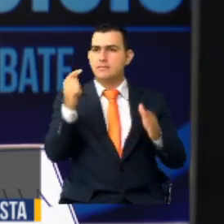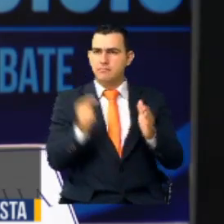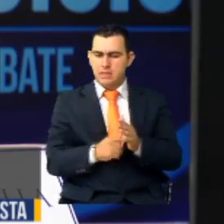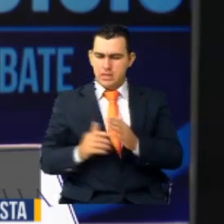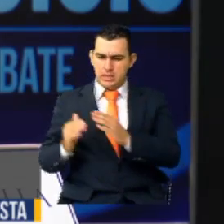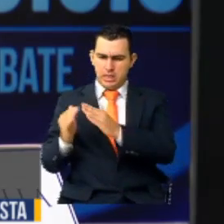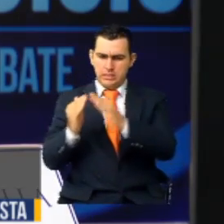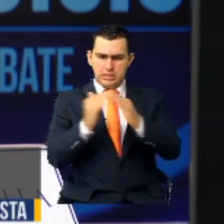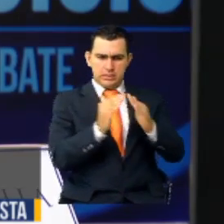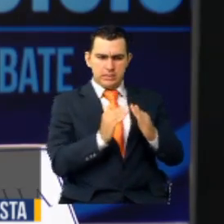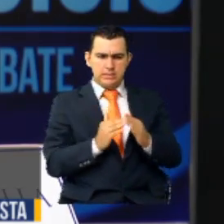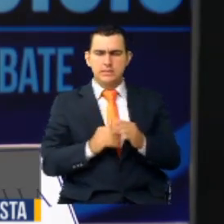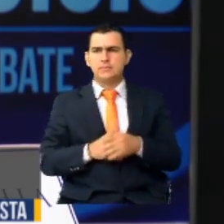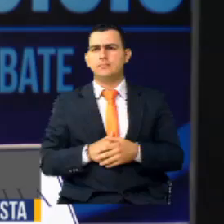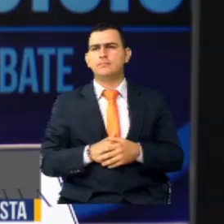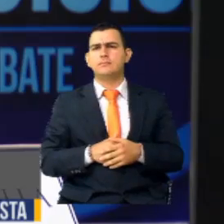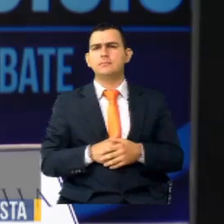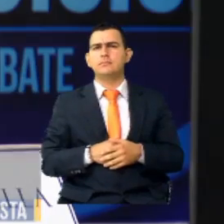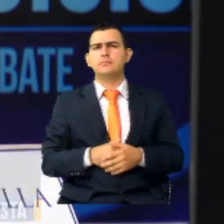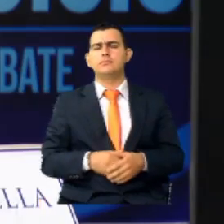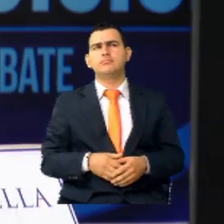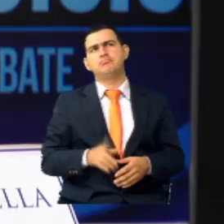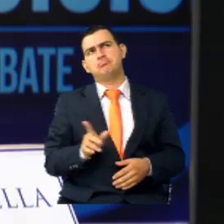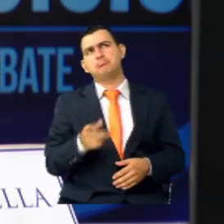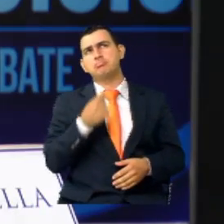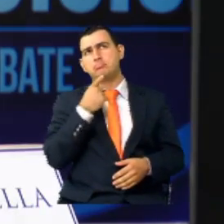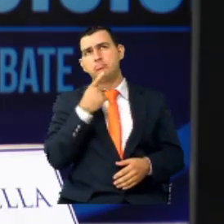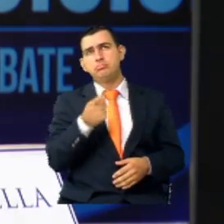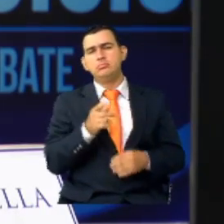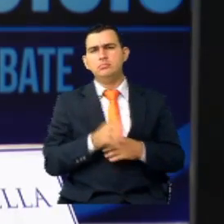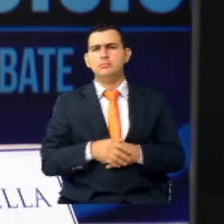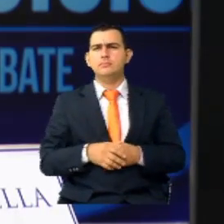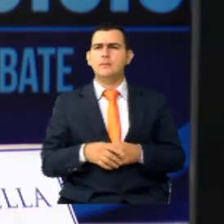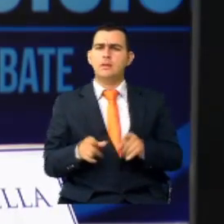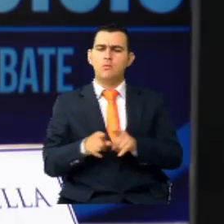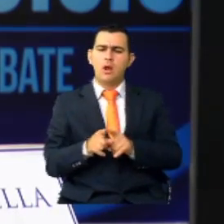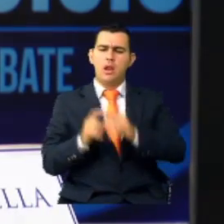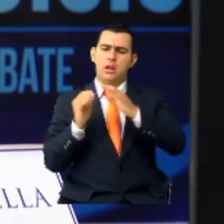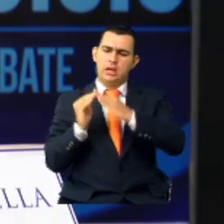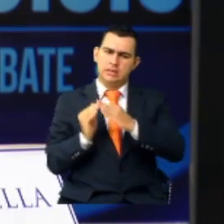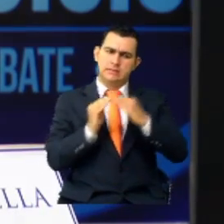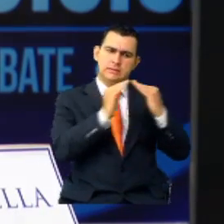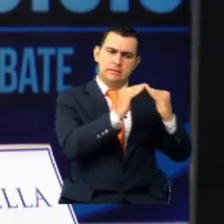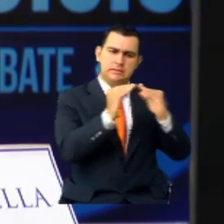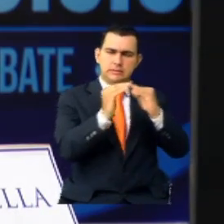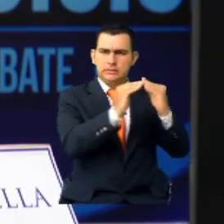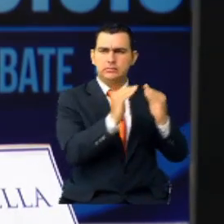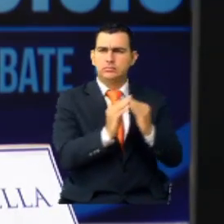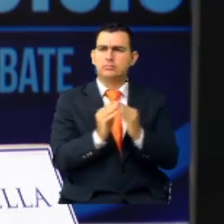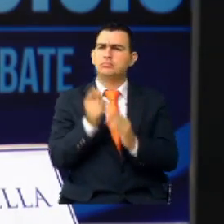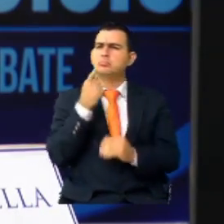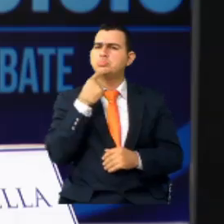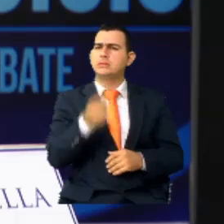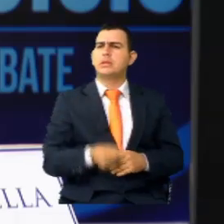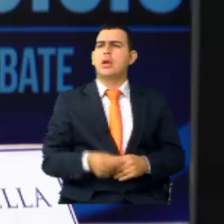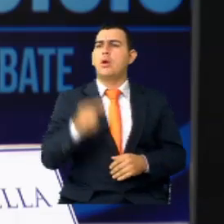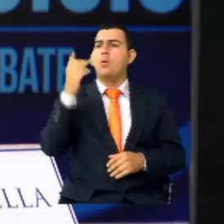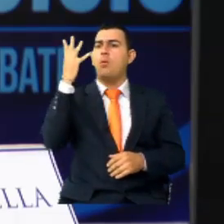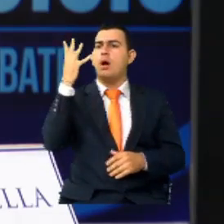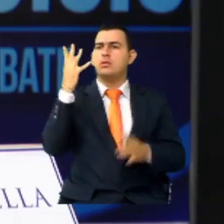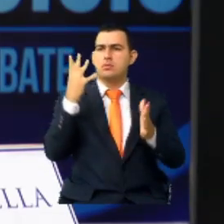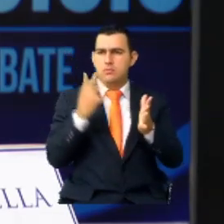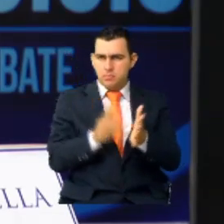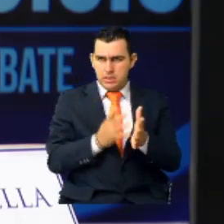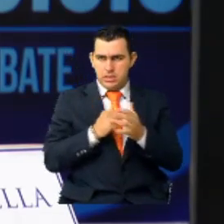las que las distribuye de diferente manera, habla de que 4.000 de